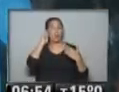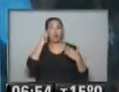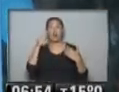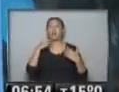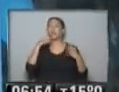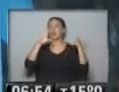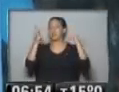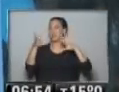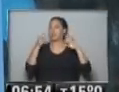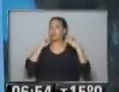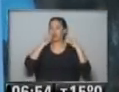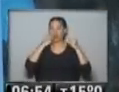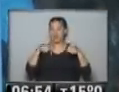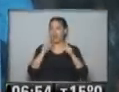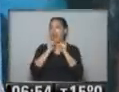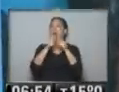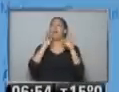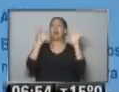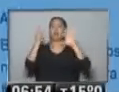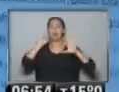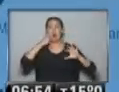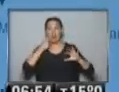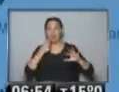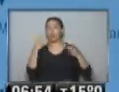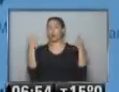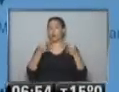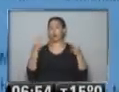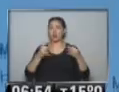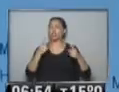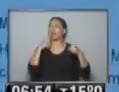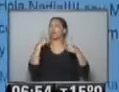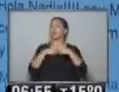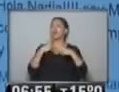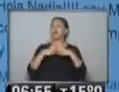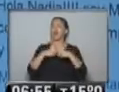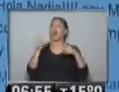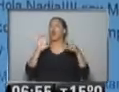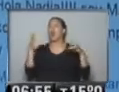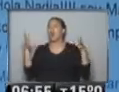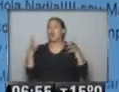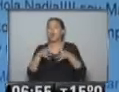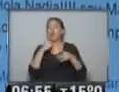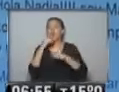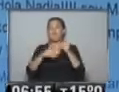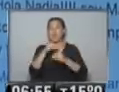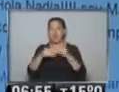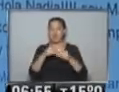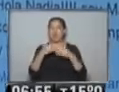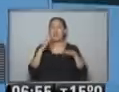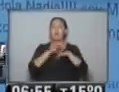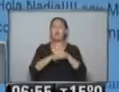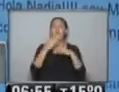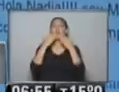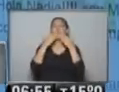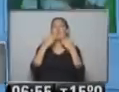tiempo te va a recontra mil acompañar. Vas a estar, pero súper bien para hacer una fiesta, una reunión con la familia, con los amigos. Besos